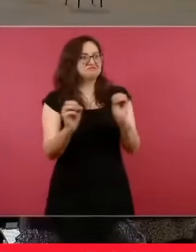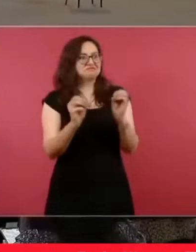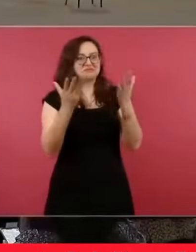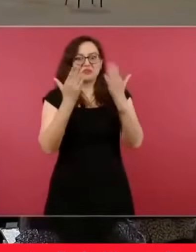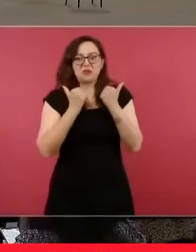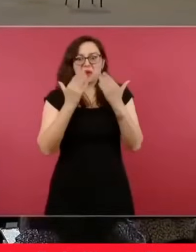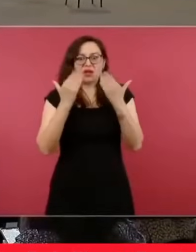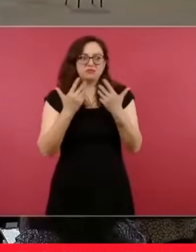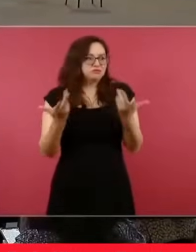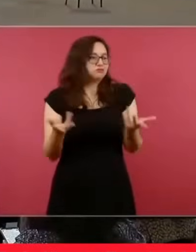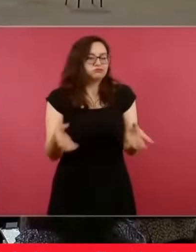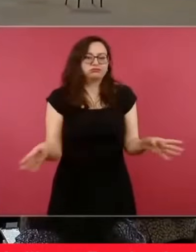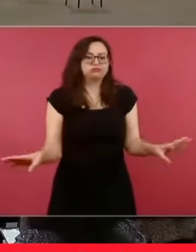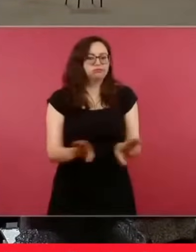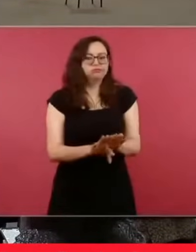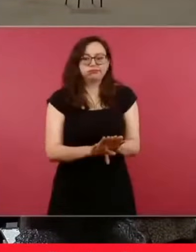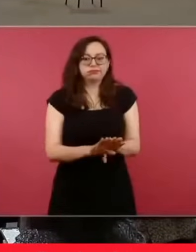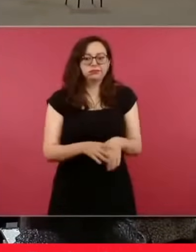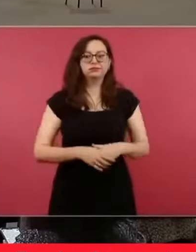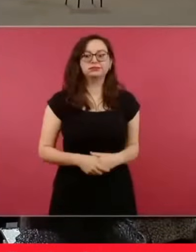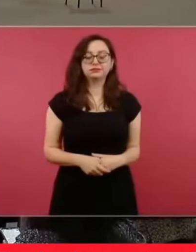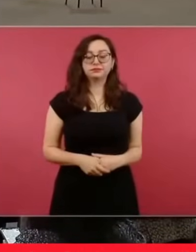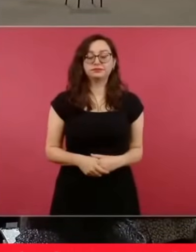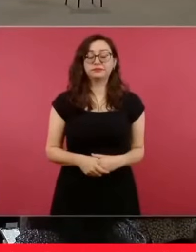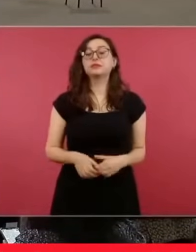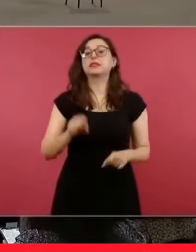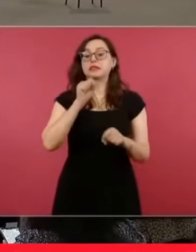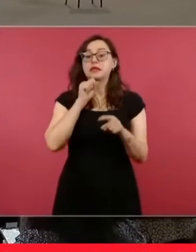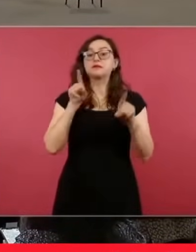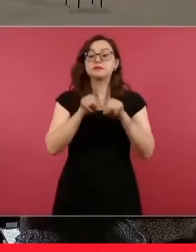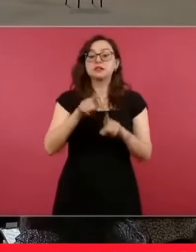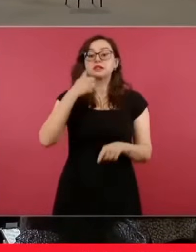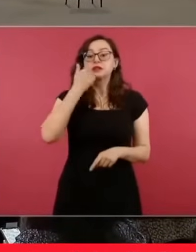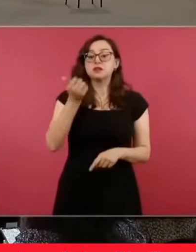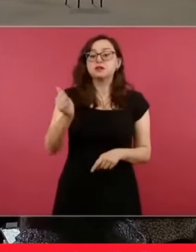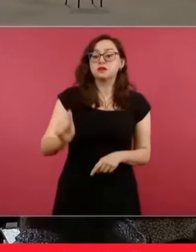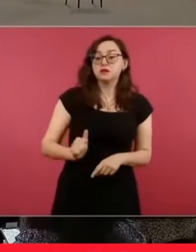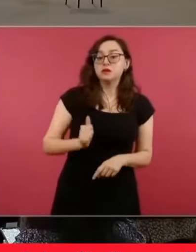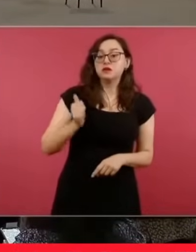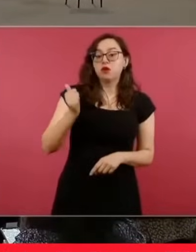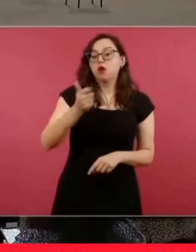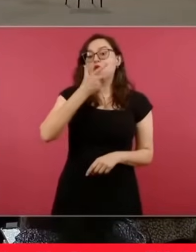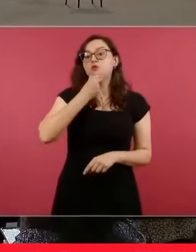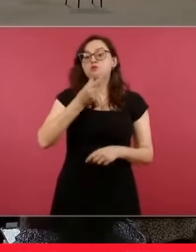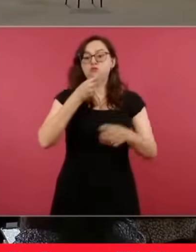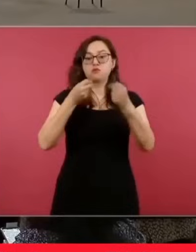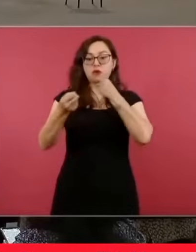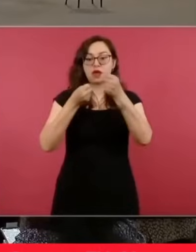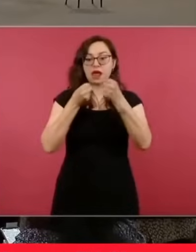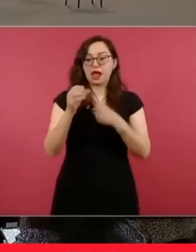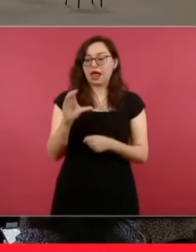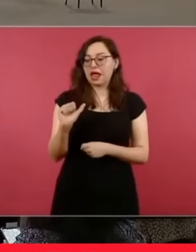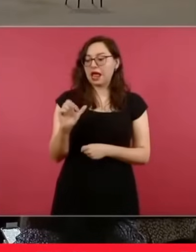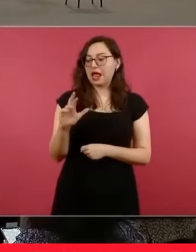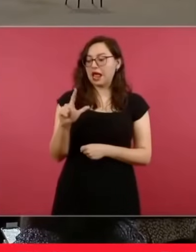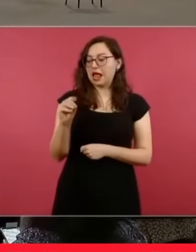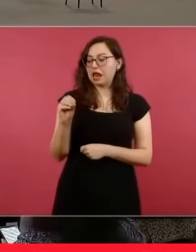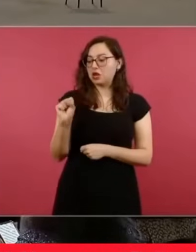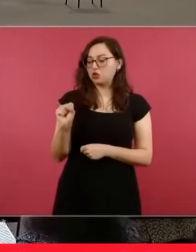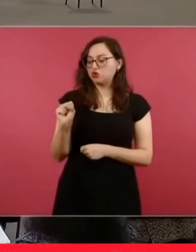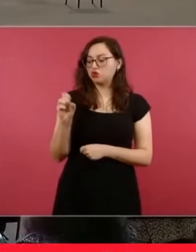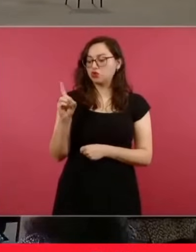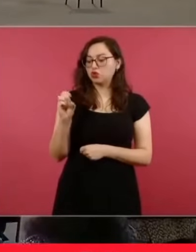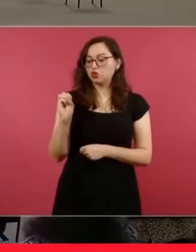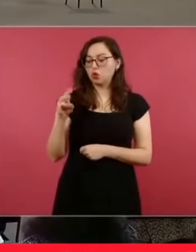aprovechar porque el periodista Carlos Domínguez en 4 o 5 ocasiones ha tocado un tema que tiene que ver con